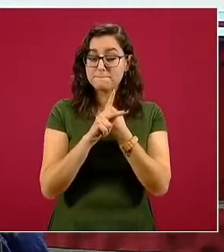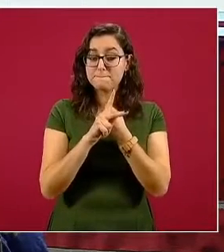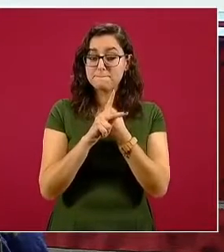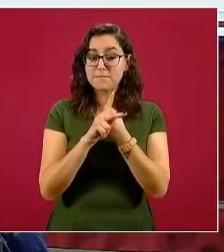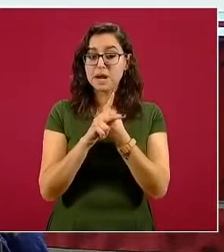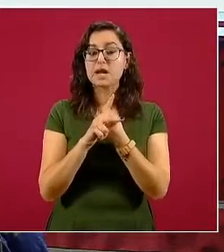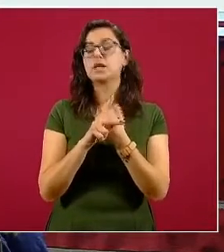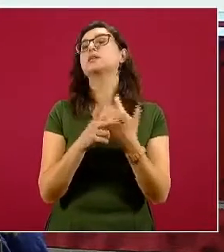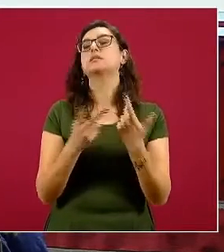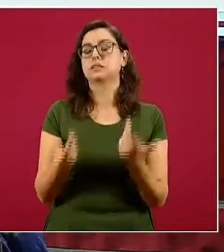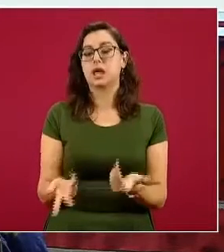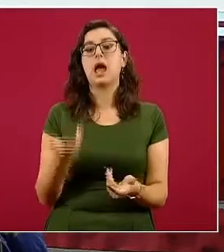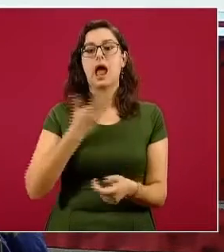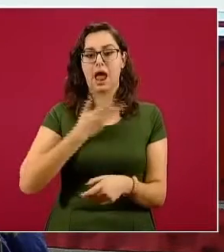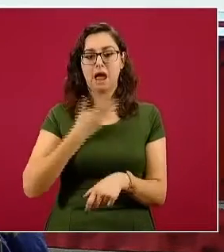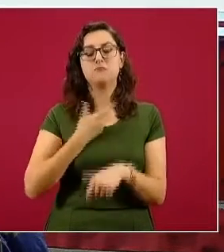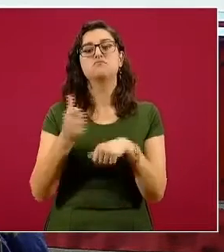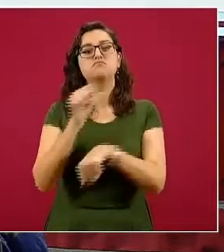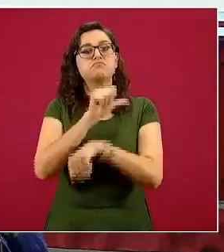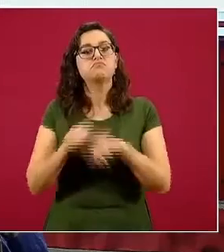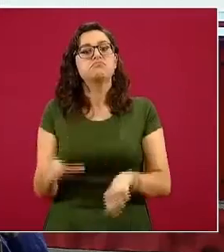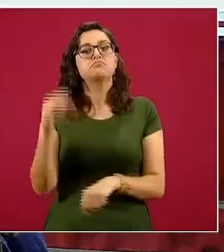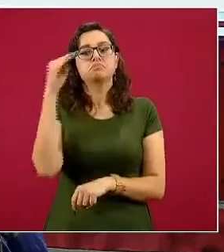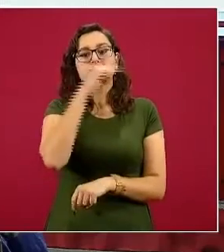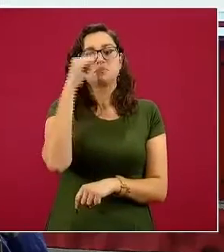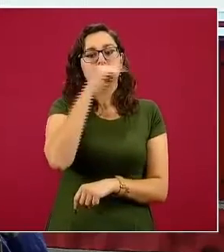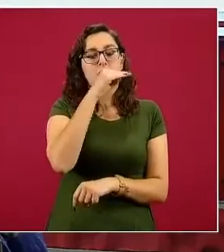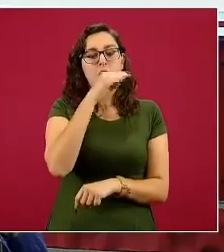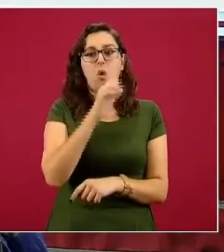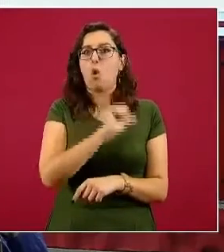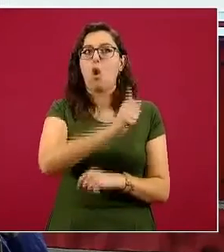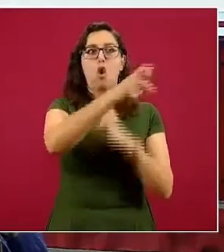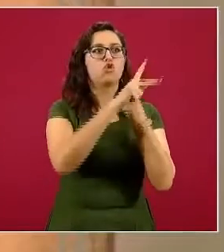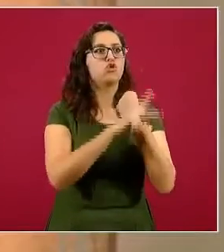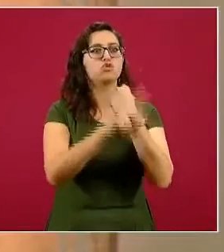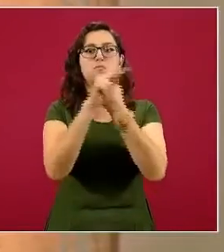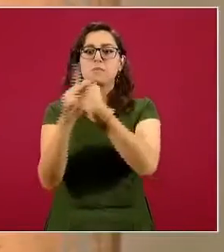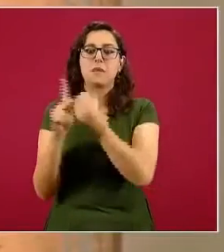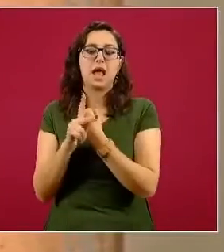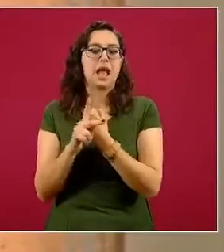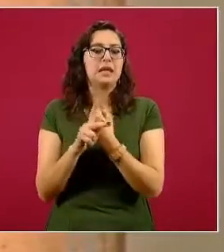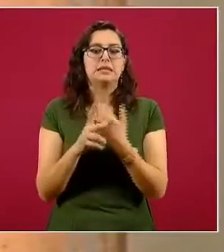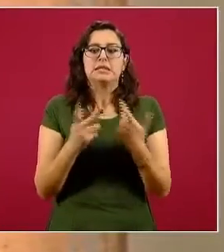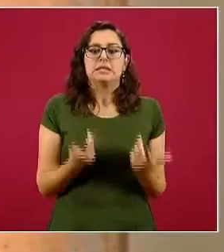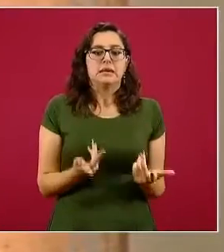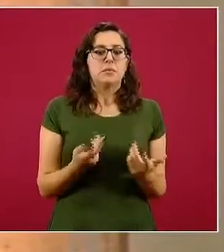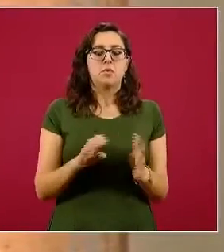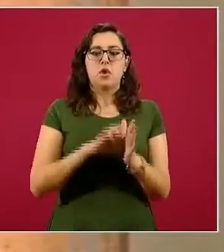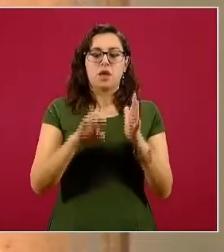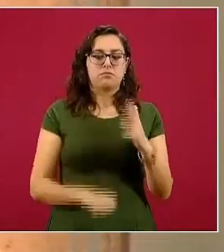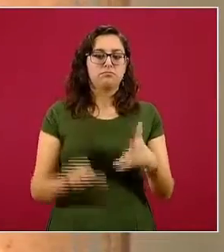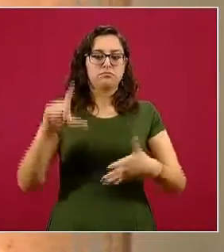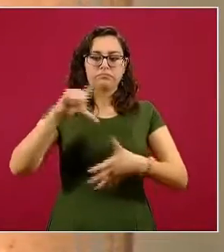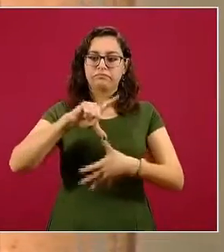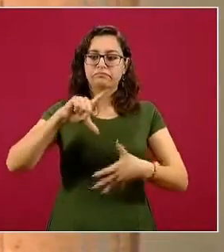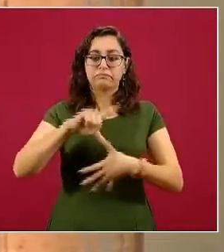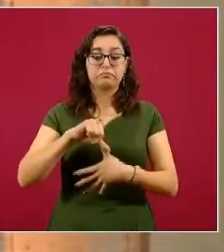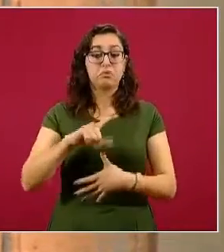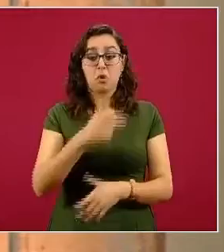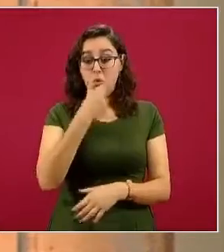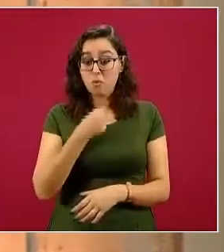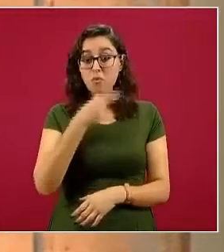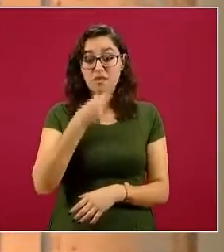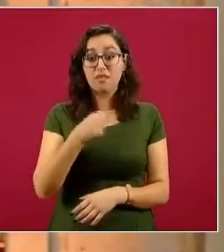la vasectomía sin bisturí es gratuito. Todos los demás, como toda América Latina, tienen que